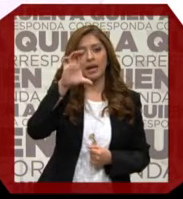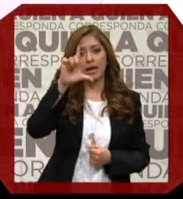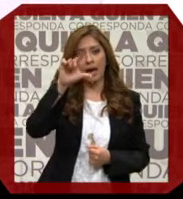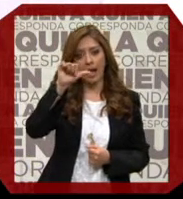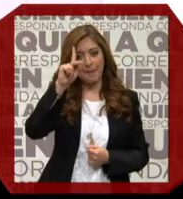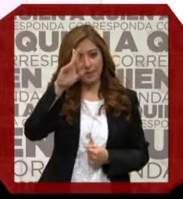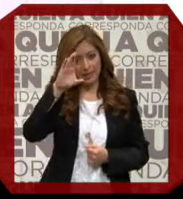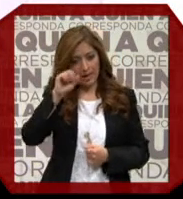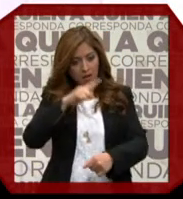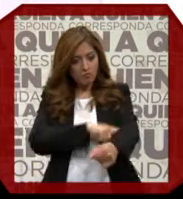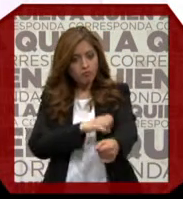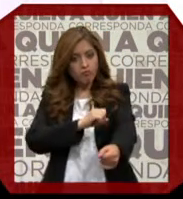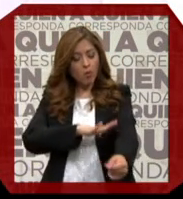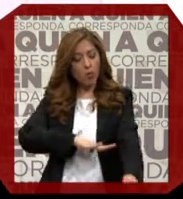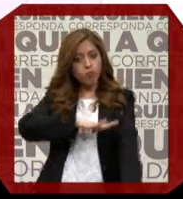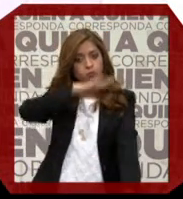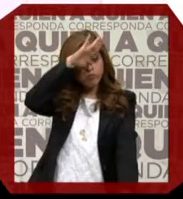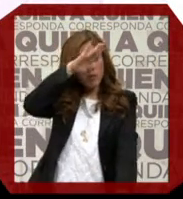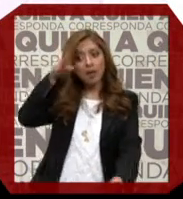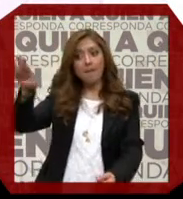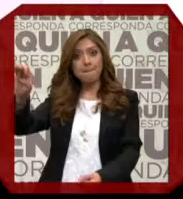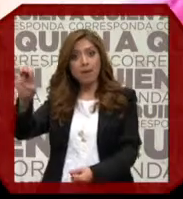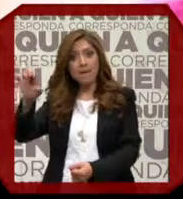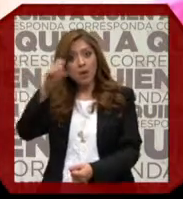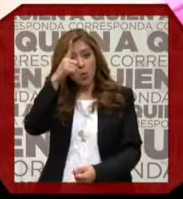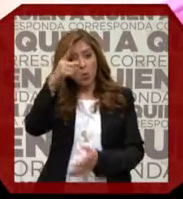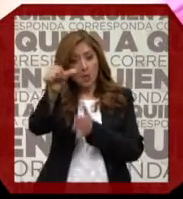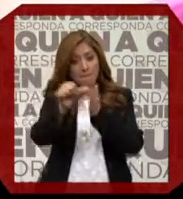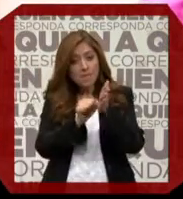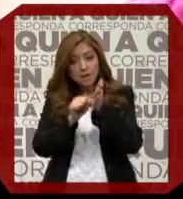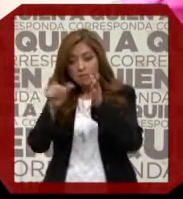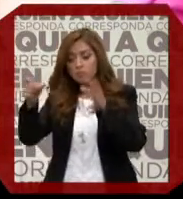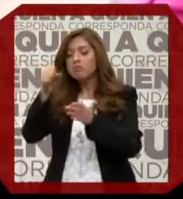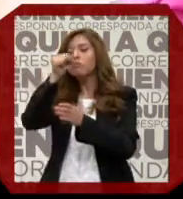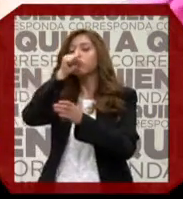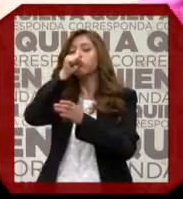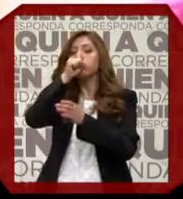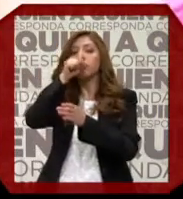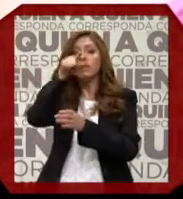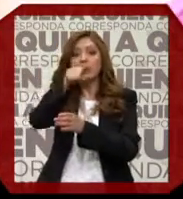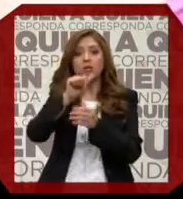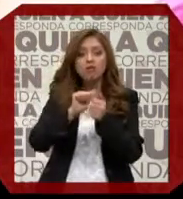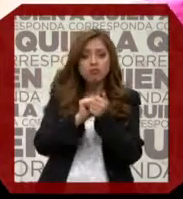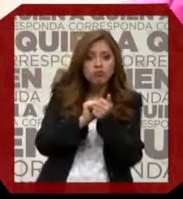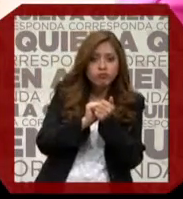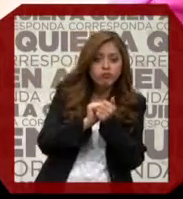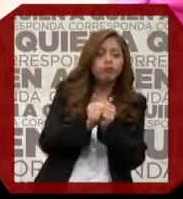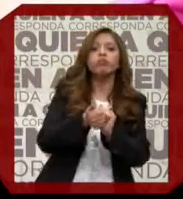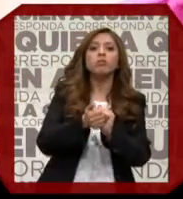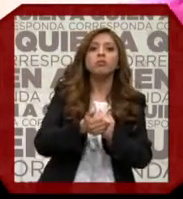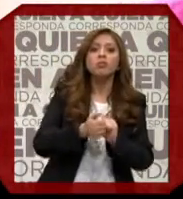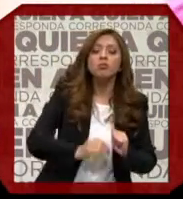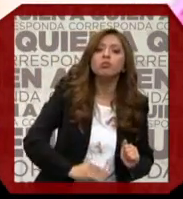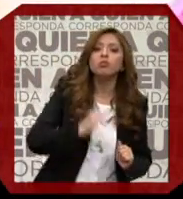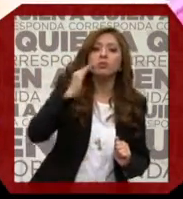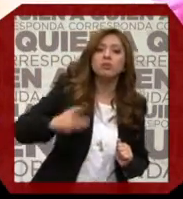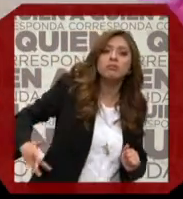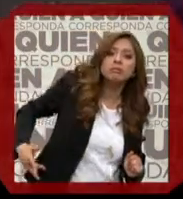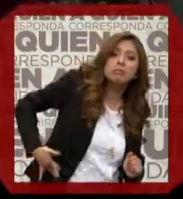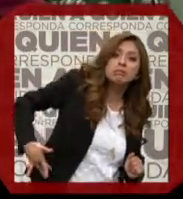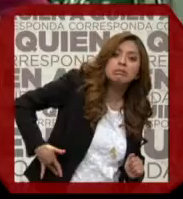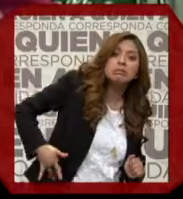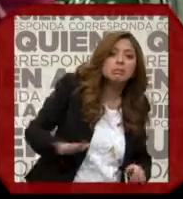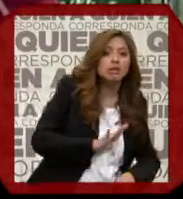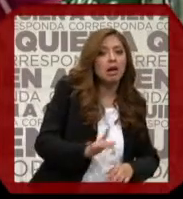gravemente. El bebé estuvo entubado casi un mes. Pues a consecuencia de la preeclampsia se le disparó la insuficiencia